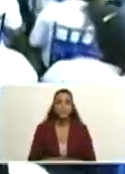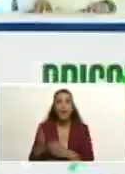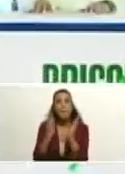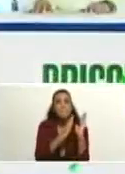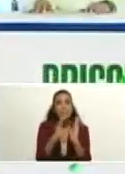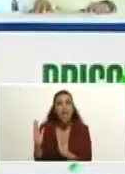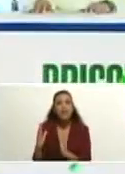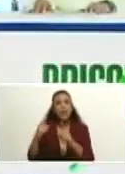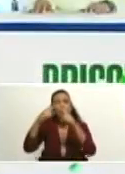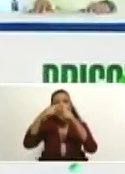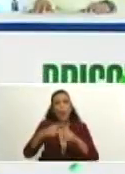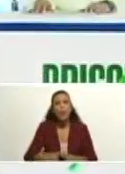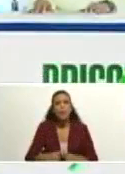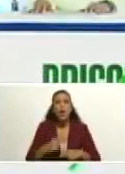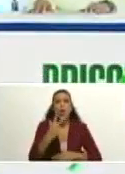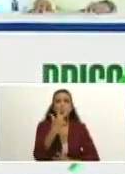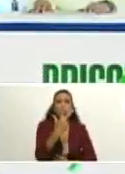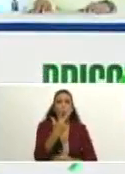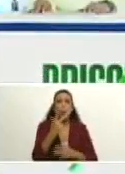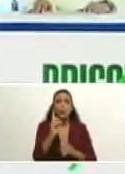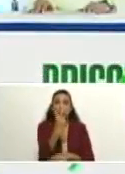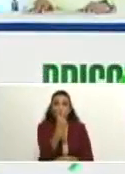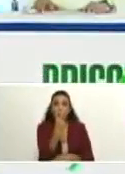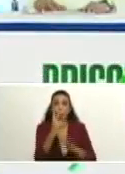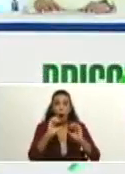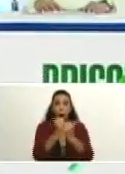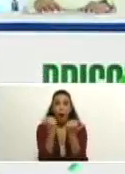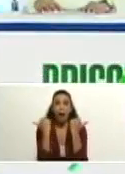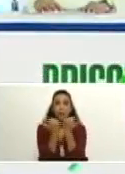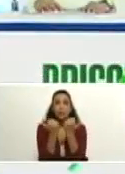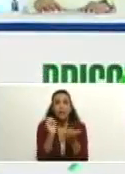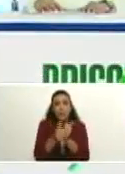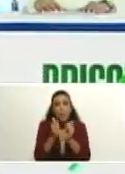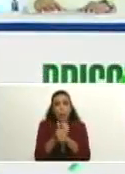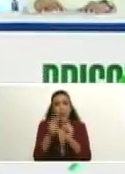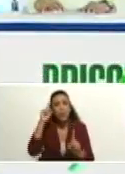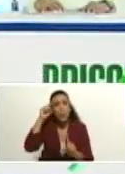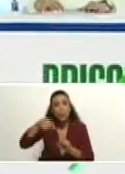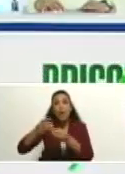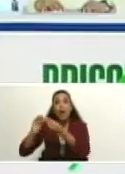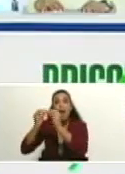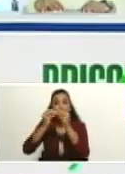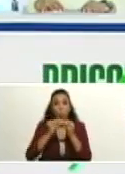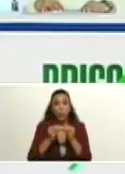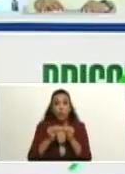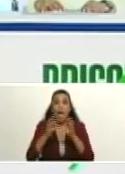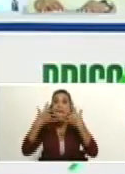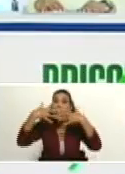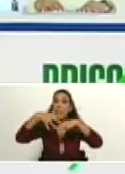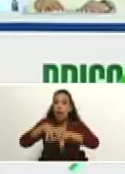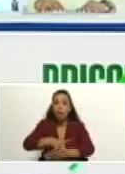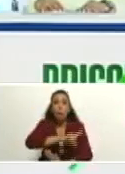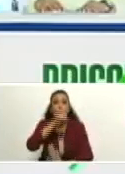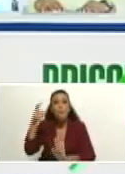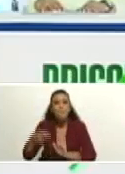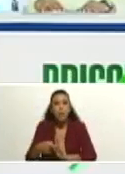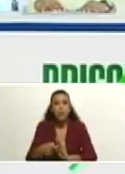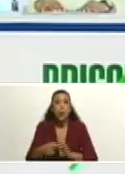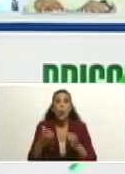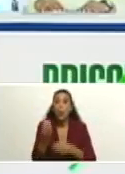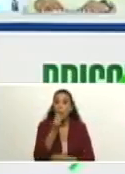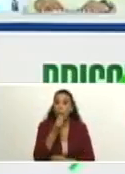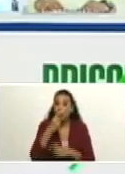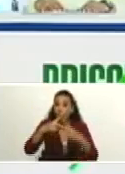plantel cuenta con dos canchas deportivas de usos múltiples que van a ser reparadas integralmente, un